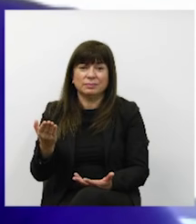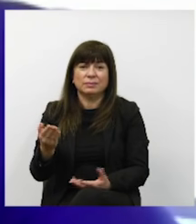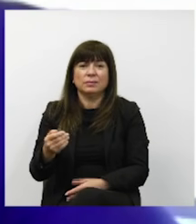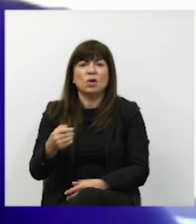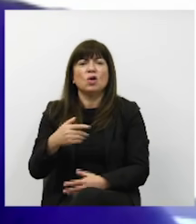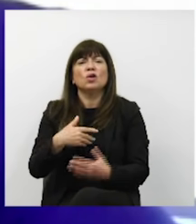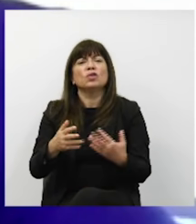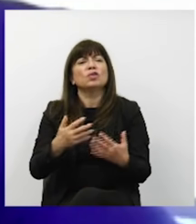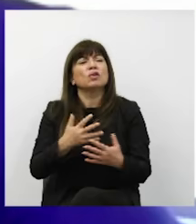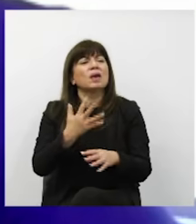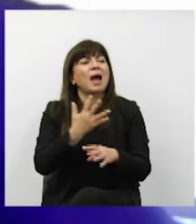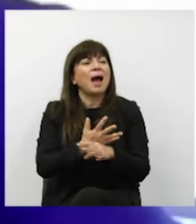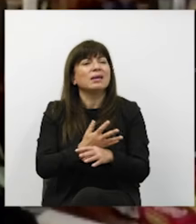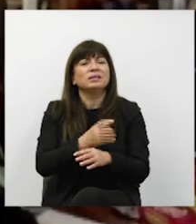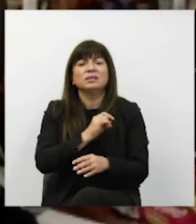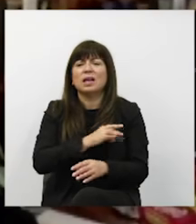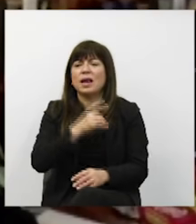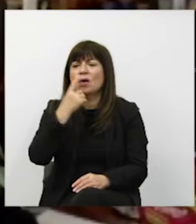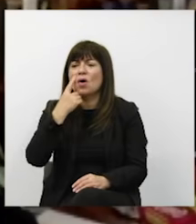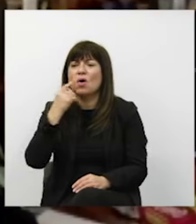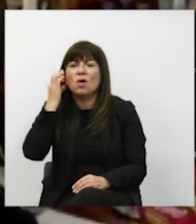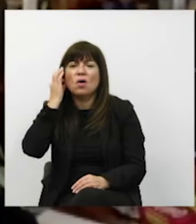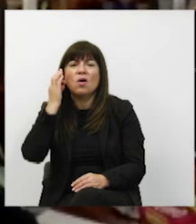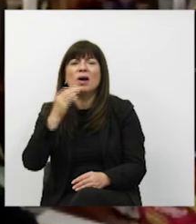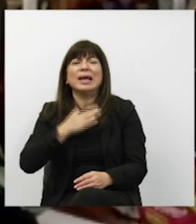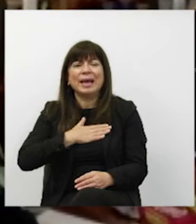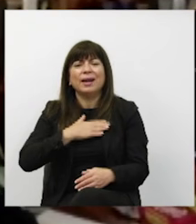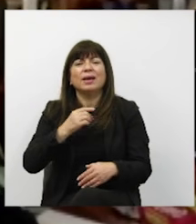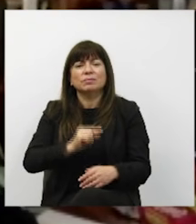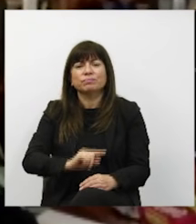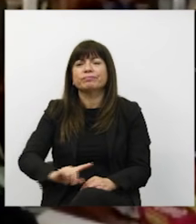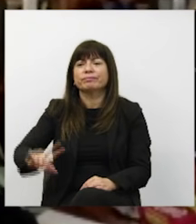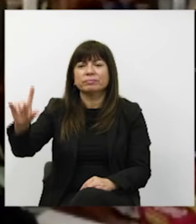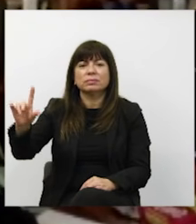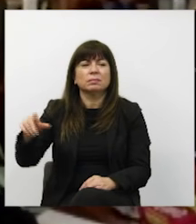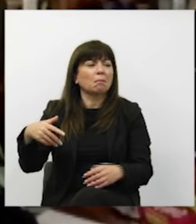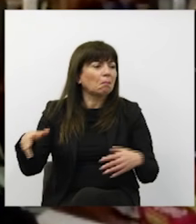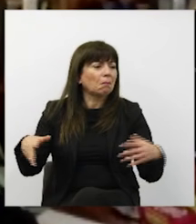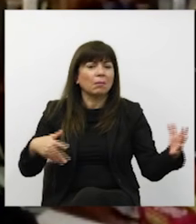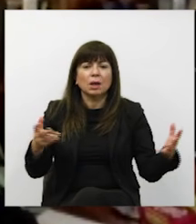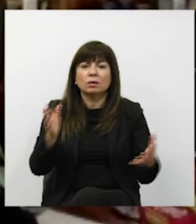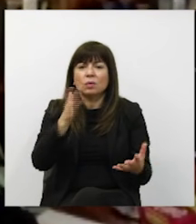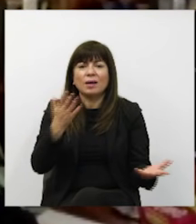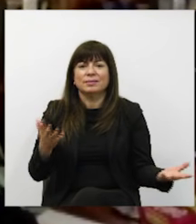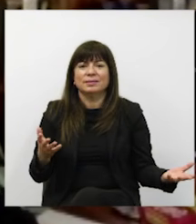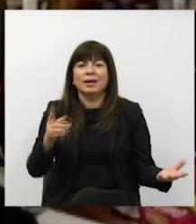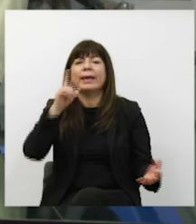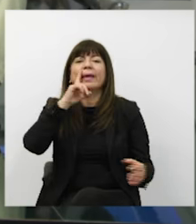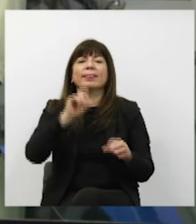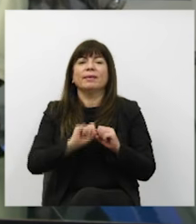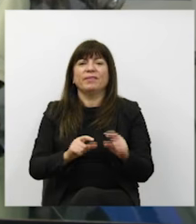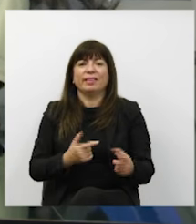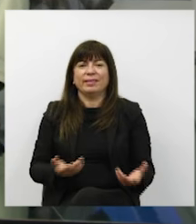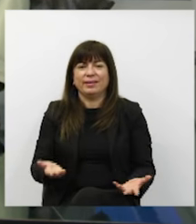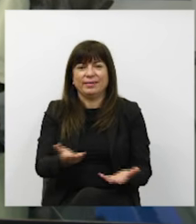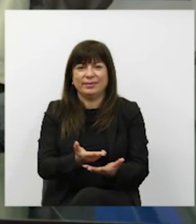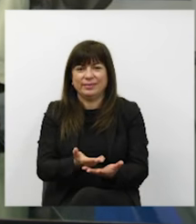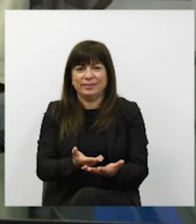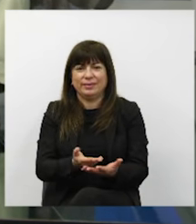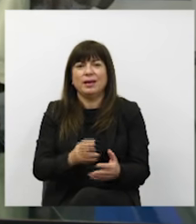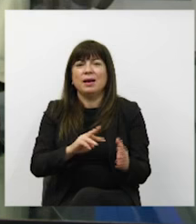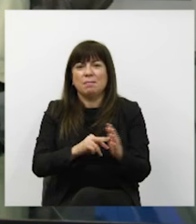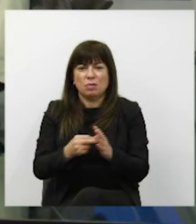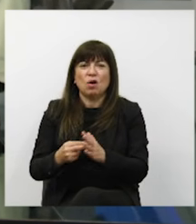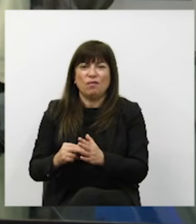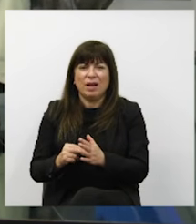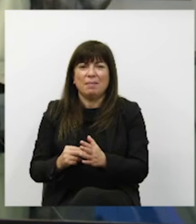chilena del medio que quiere progresar, que quiere invertir, etcétera, etcétera? En ninguna parte, nadie lo defiende. Entonces, eso es típicamente un problema